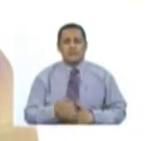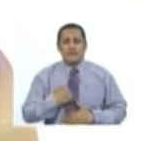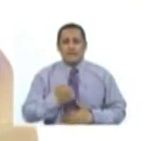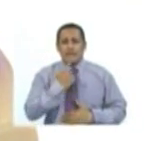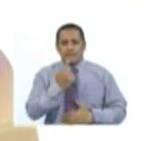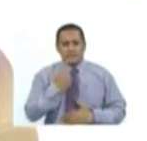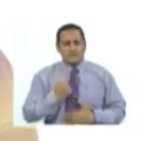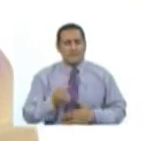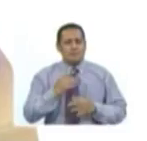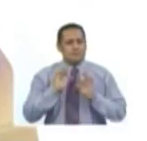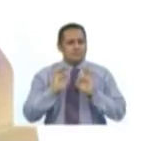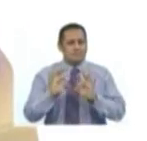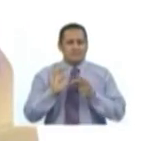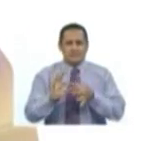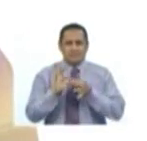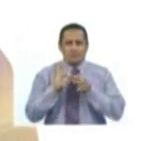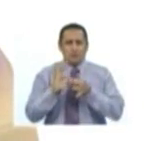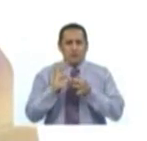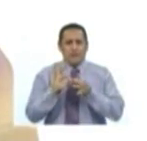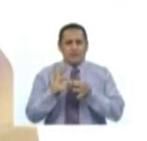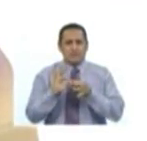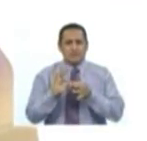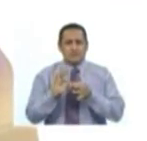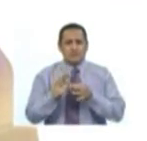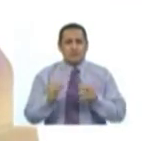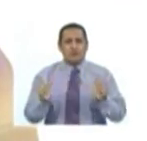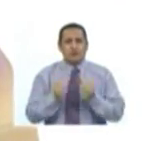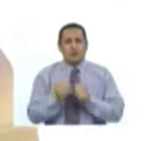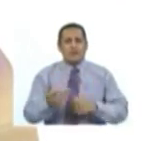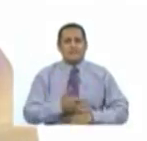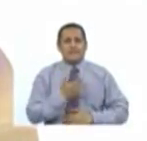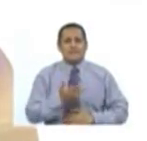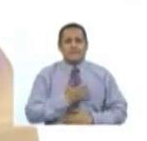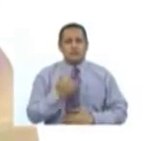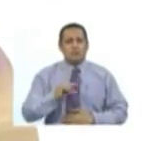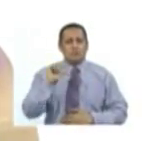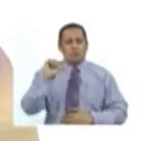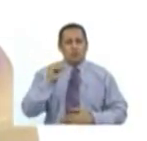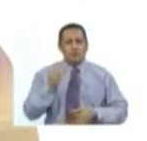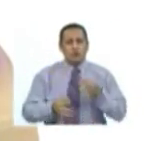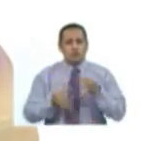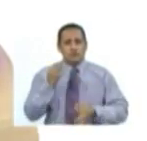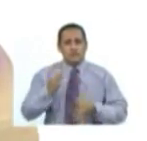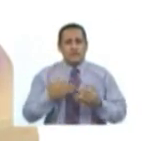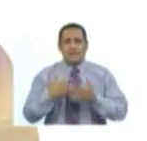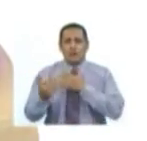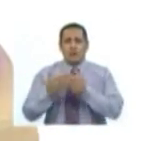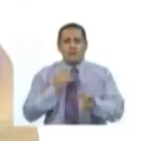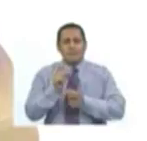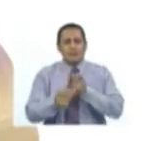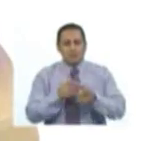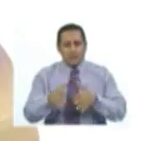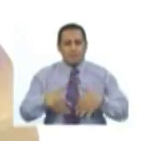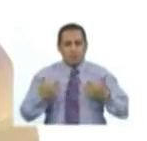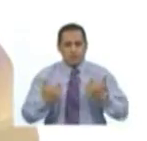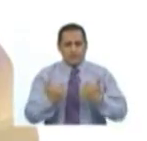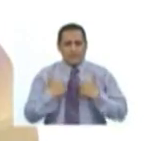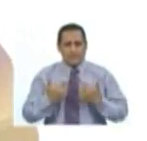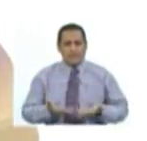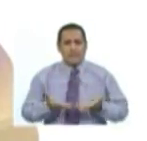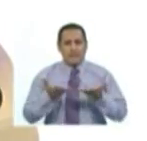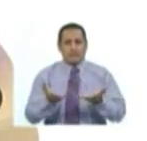están íntimamente vinculadas al sentido mínimo de justicia que cualquier ciudadano pueda tener.